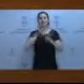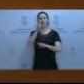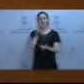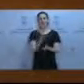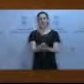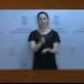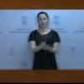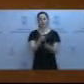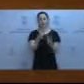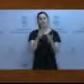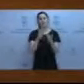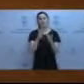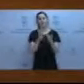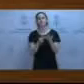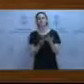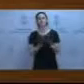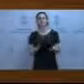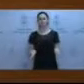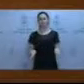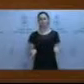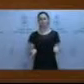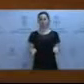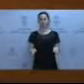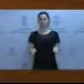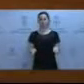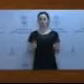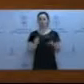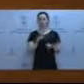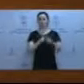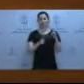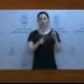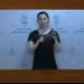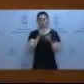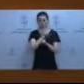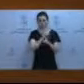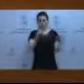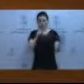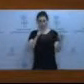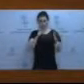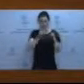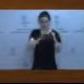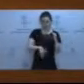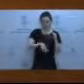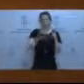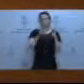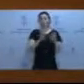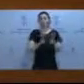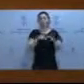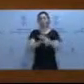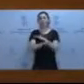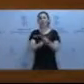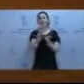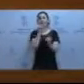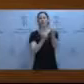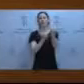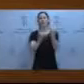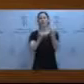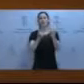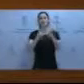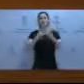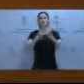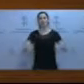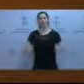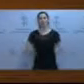otras cuestiones análogas. Y en menos de medio año aparecen los recursos económicos perdidos. Lo dije hace unas